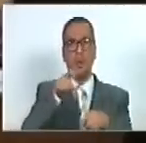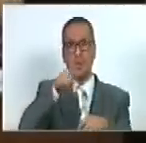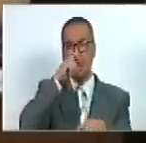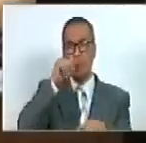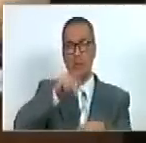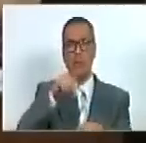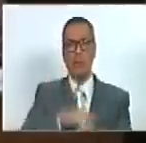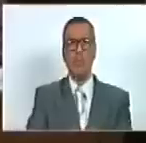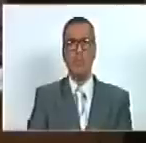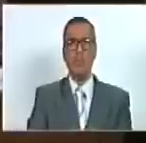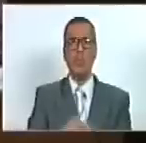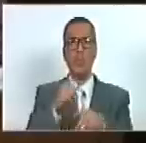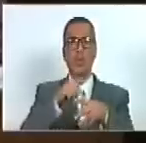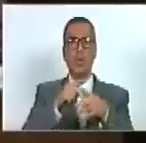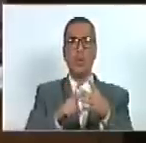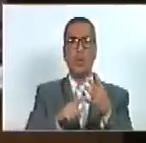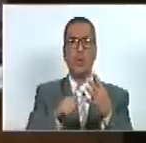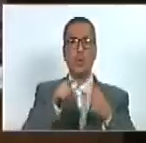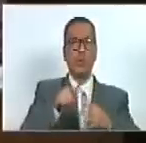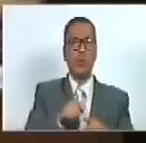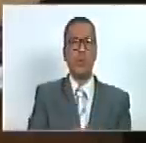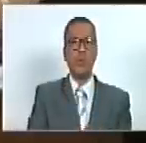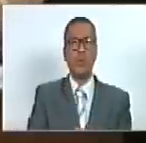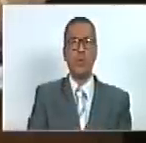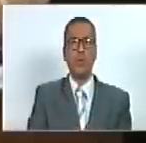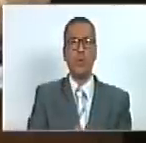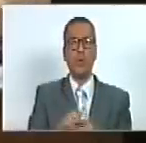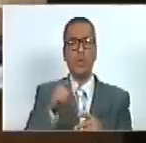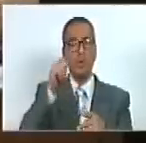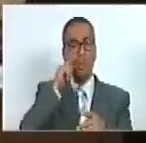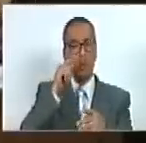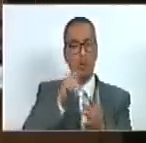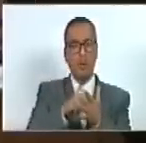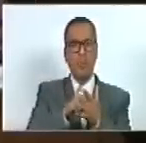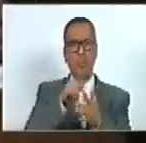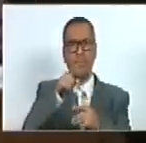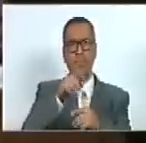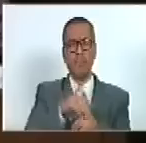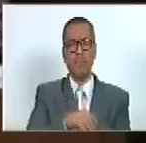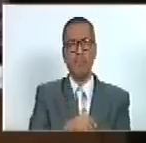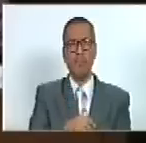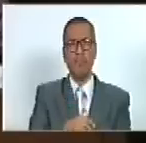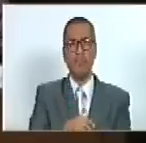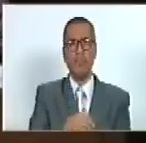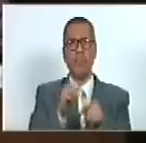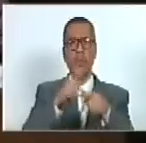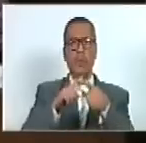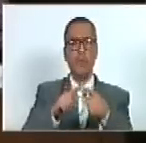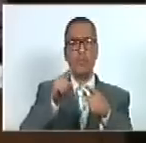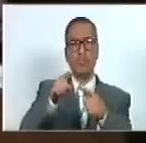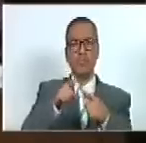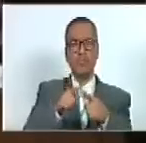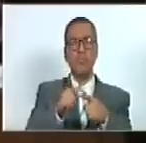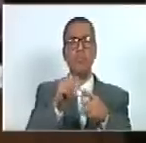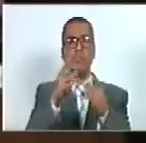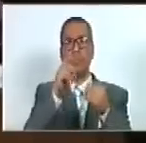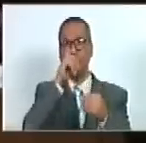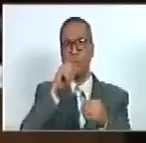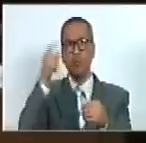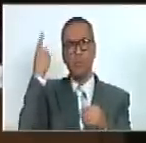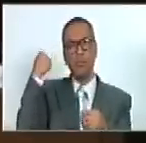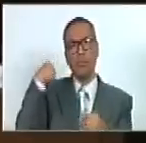año. Cualquier referencia o cualquier recuerdo hace muchos años